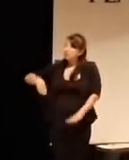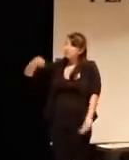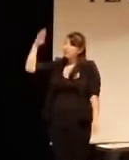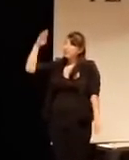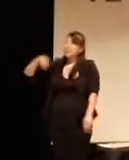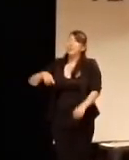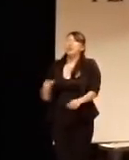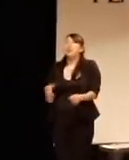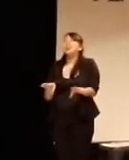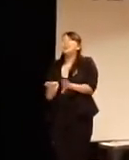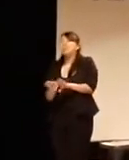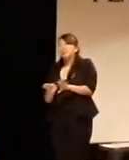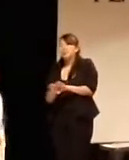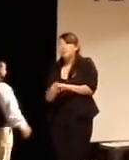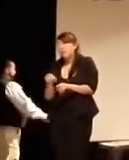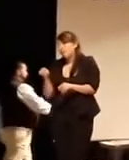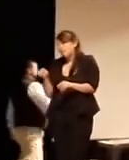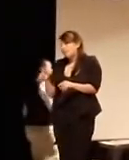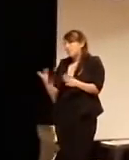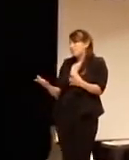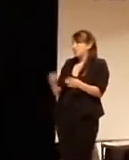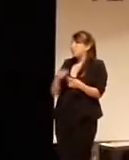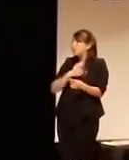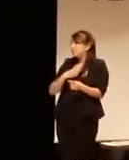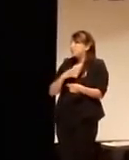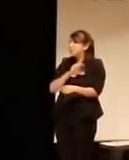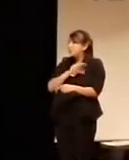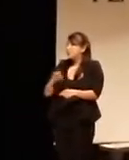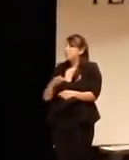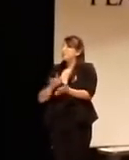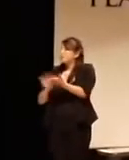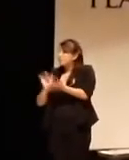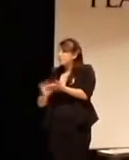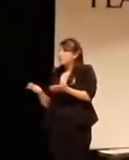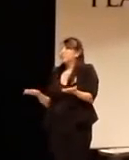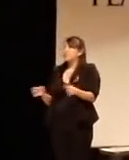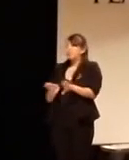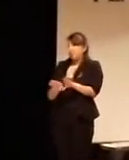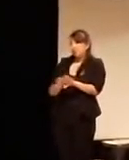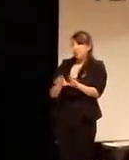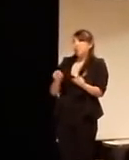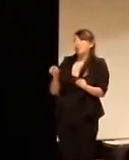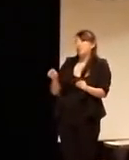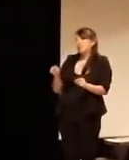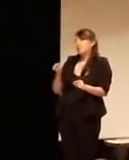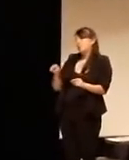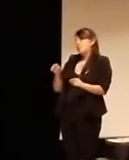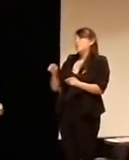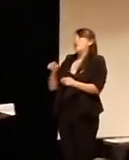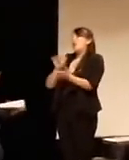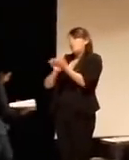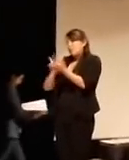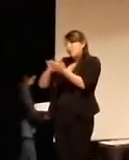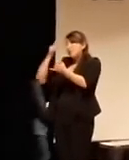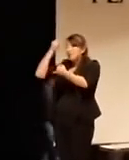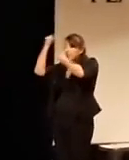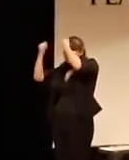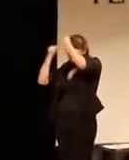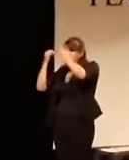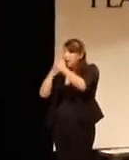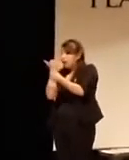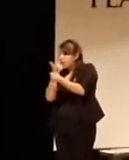para construirlo. No vamos a formar para repetir, sino para imaginar. Las